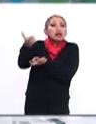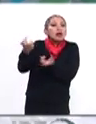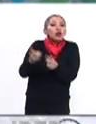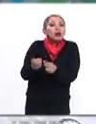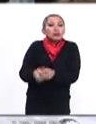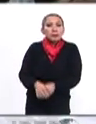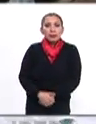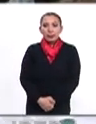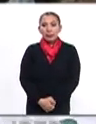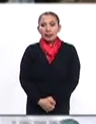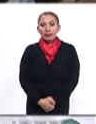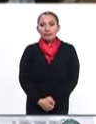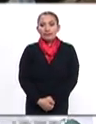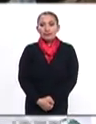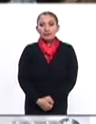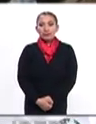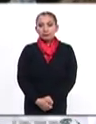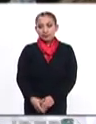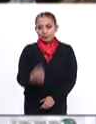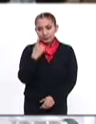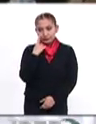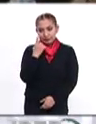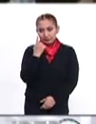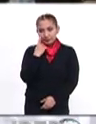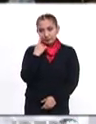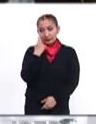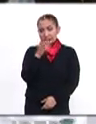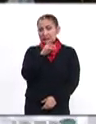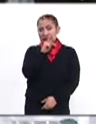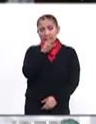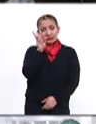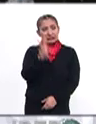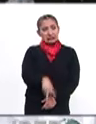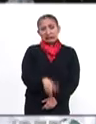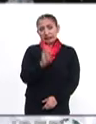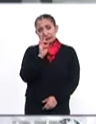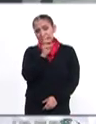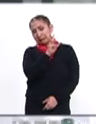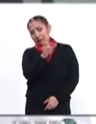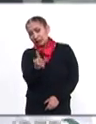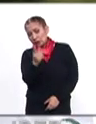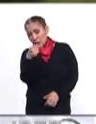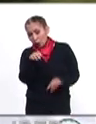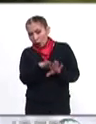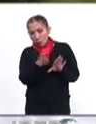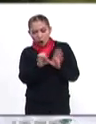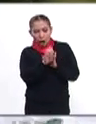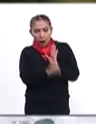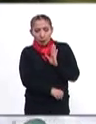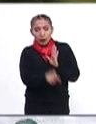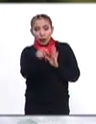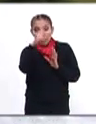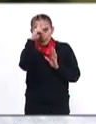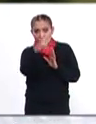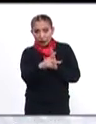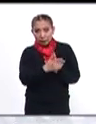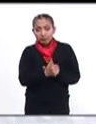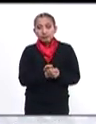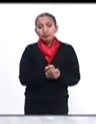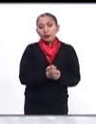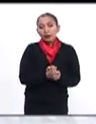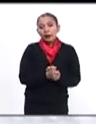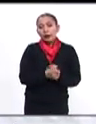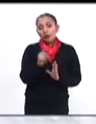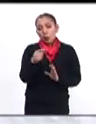dinero exactamente? Pues mira, es preocupante si lo vemos y lo aterrizamos como ejemplo en el caso de México, en